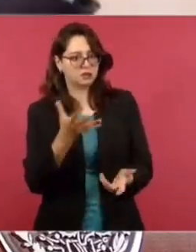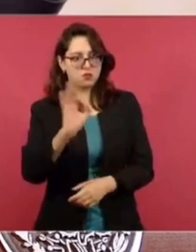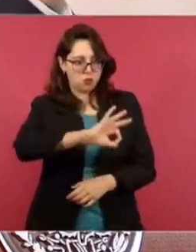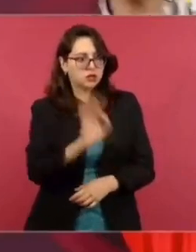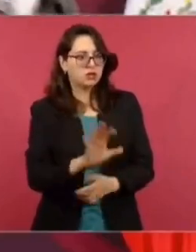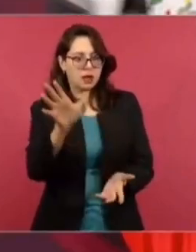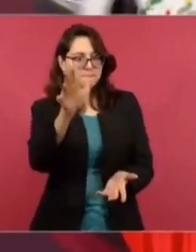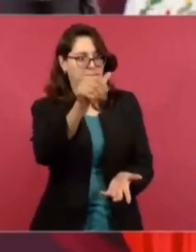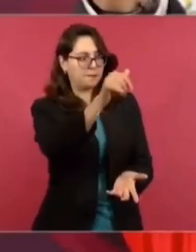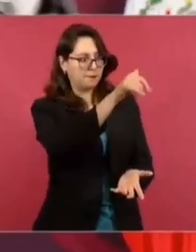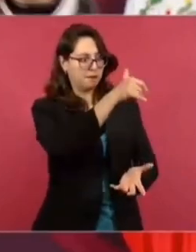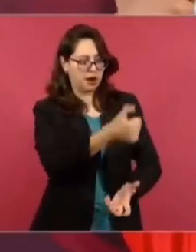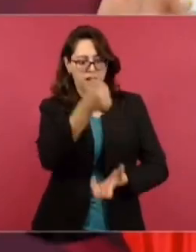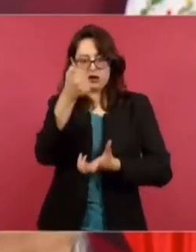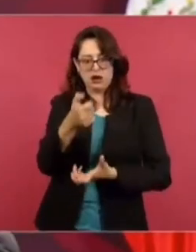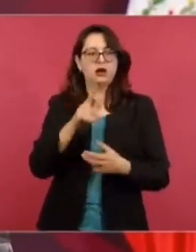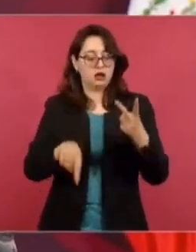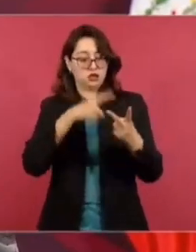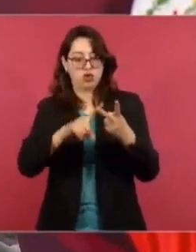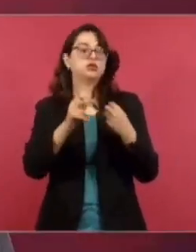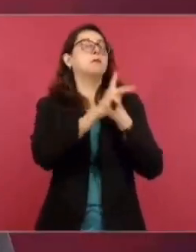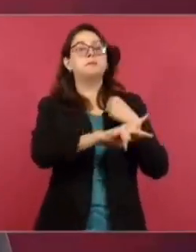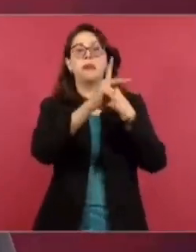que lo hagan también las grandes potencias económicas,